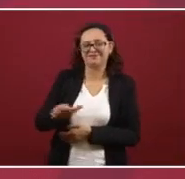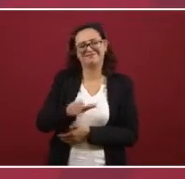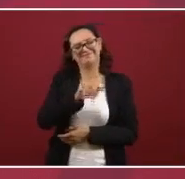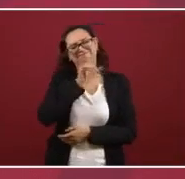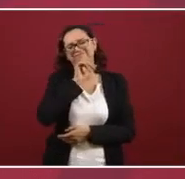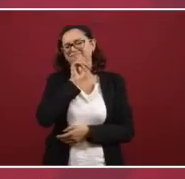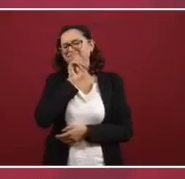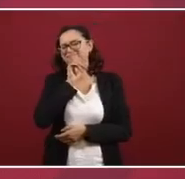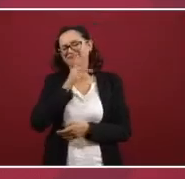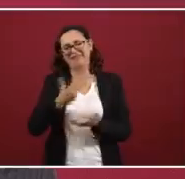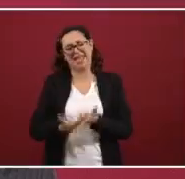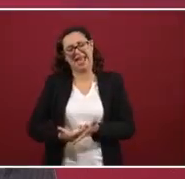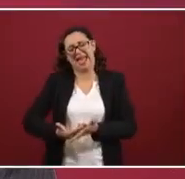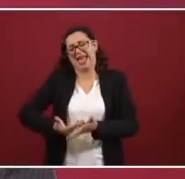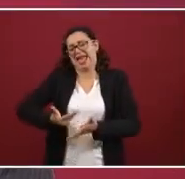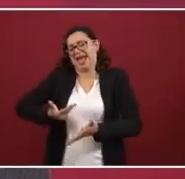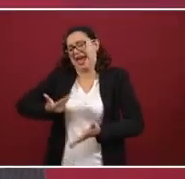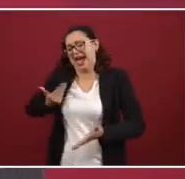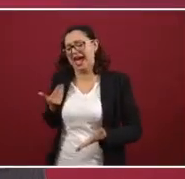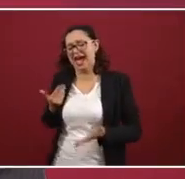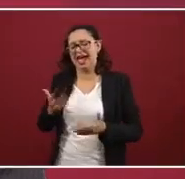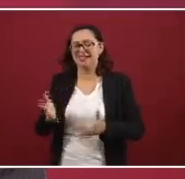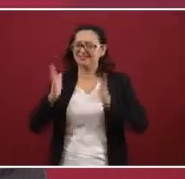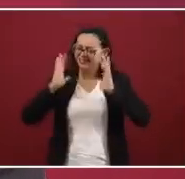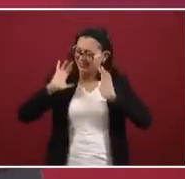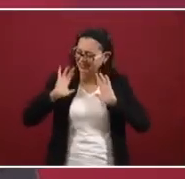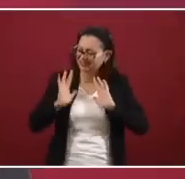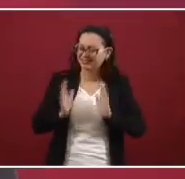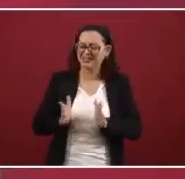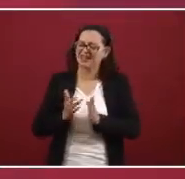desde antes de que declarara, ya se estaba